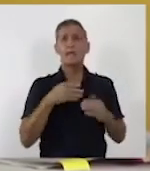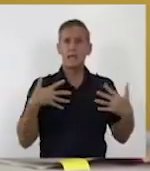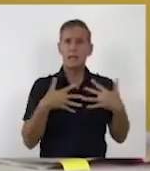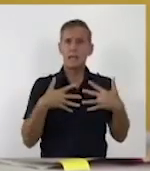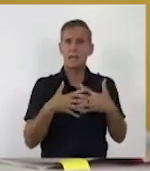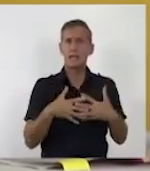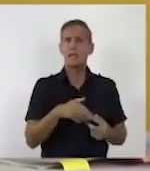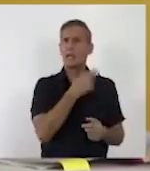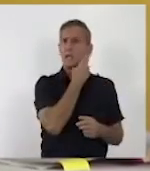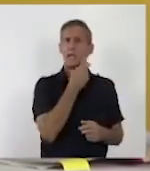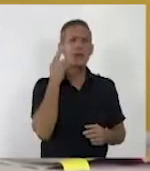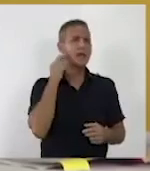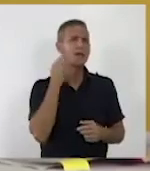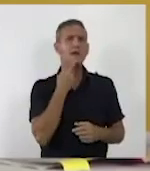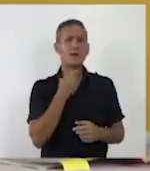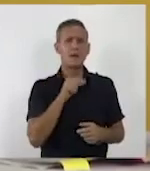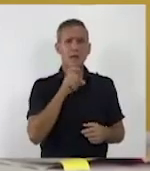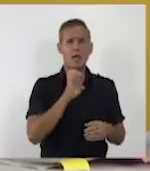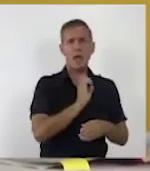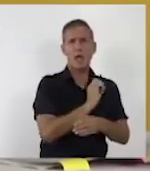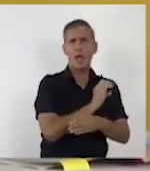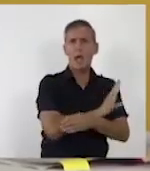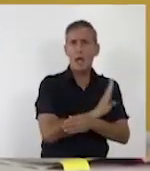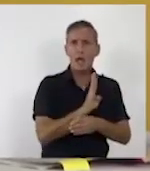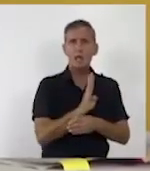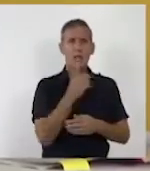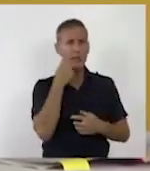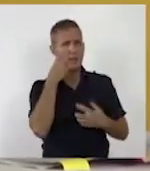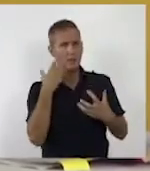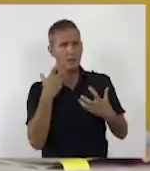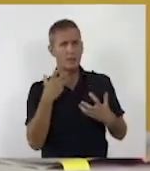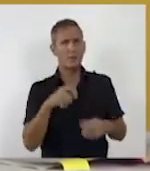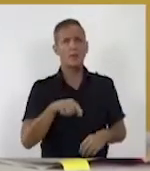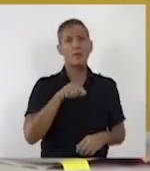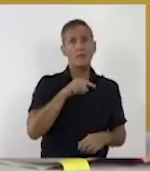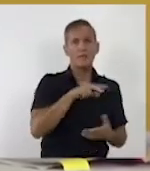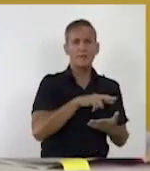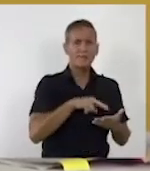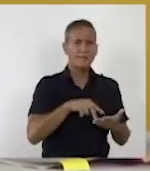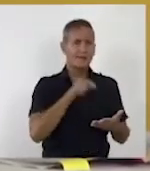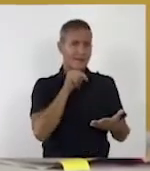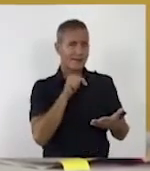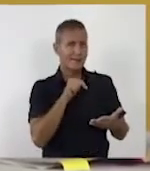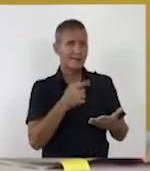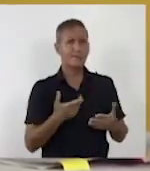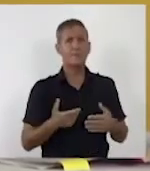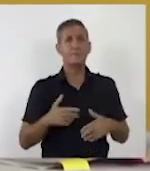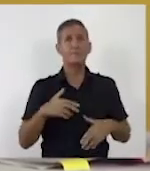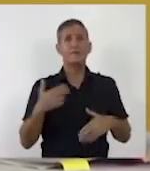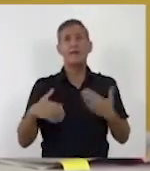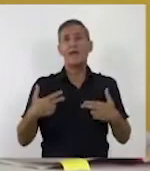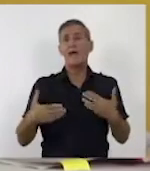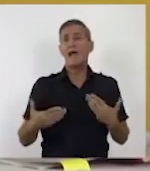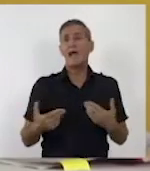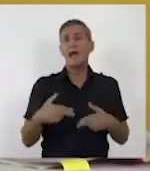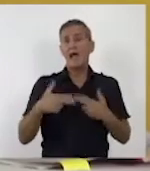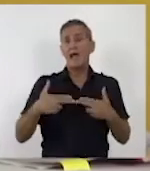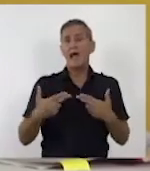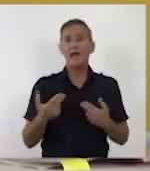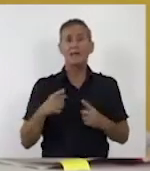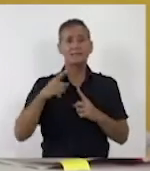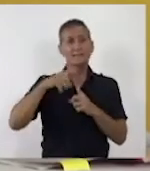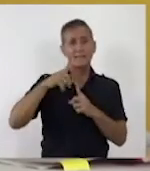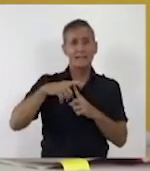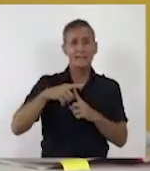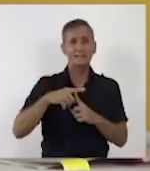a jose martin a su obra y es muy importante estudiar leer estas lecturas realizar las actividades que aparecen